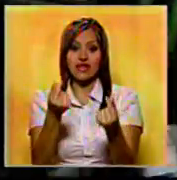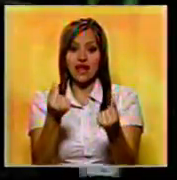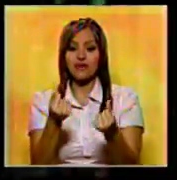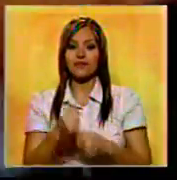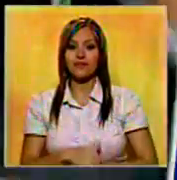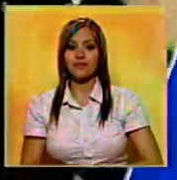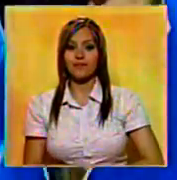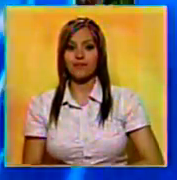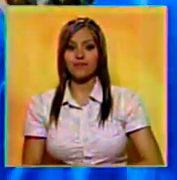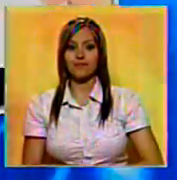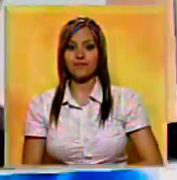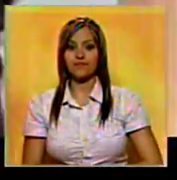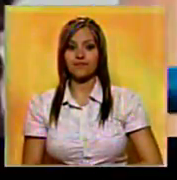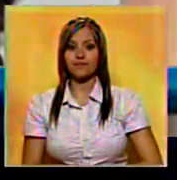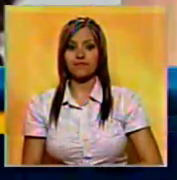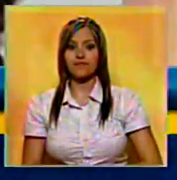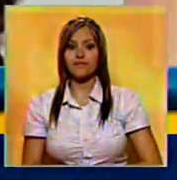monetaria.